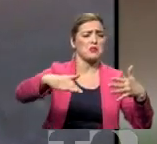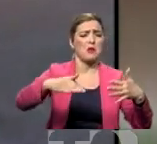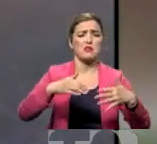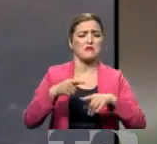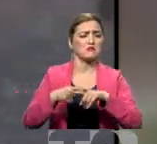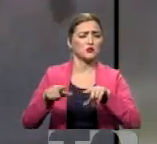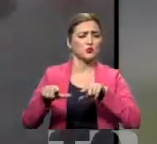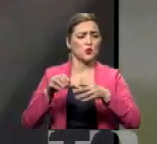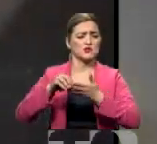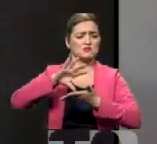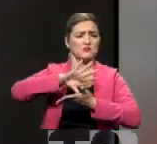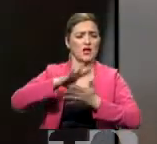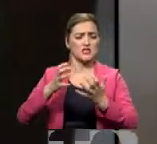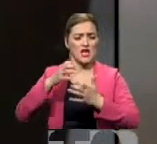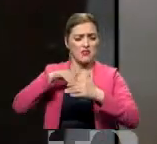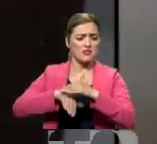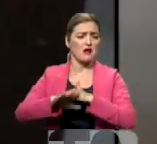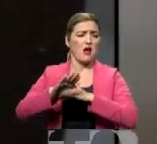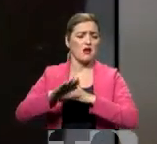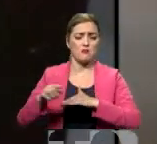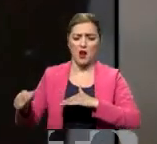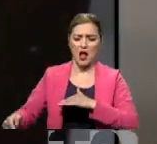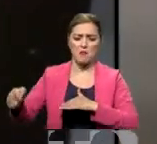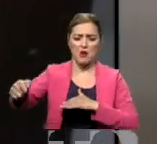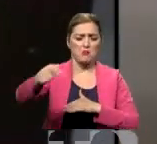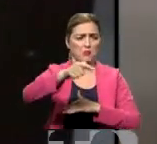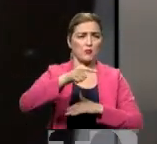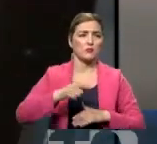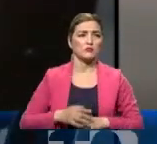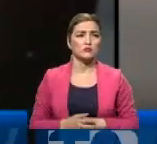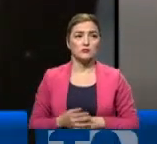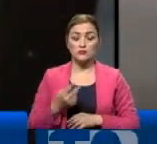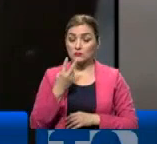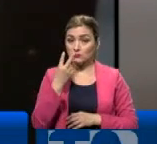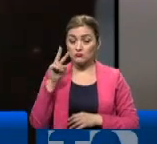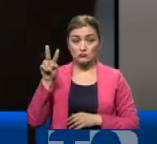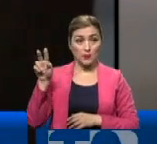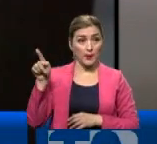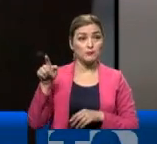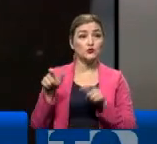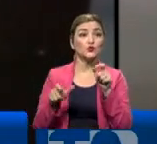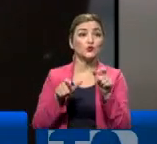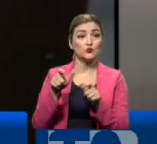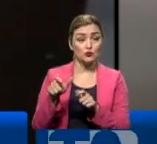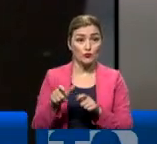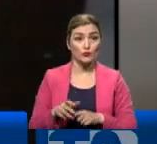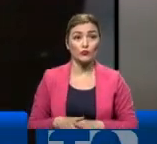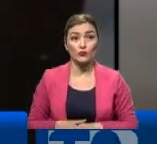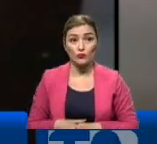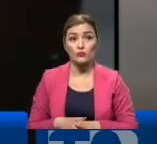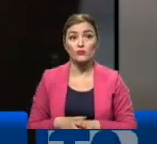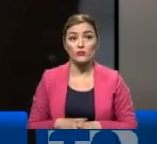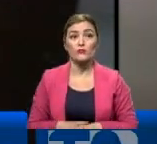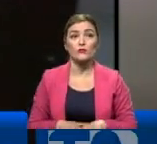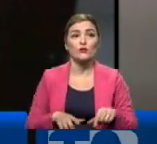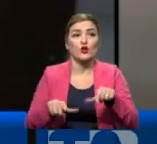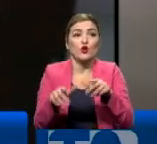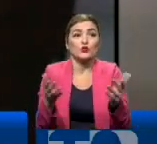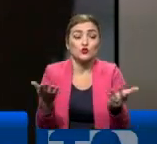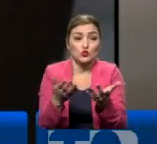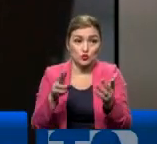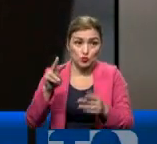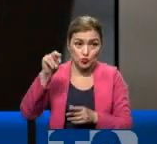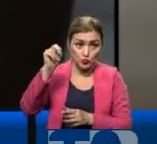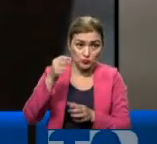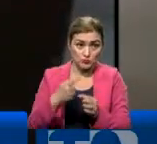hoy vemos cientos de personas también en los alrededores de la asamblea nacional del palacio legislativo ubicado en el norte de la